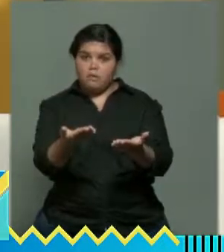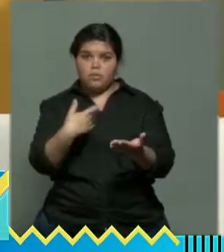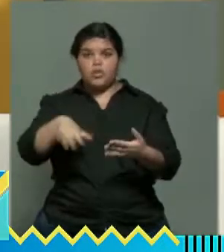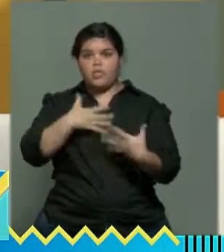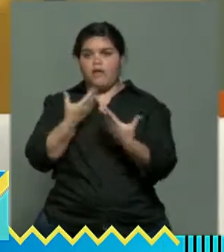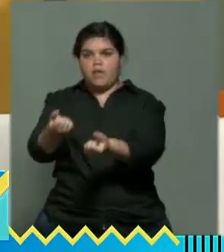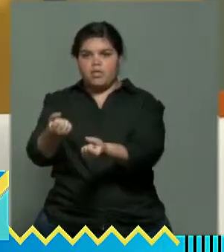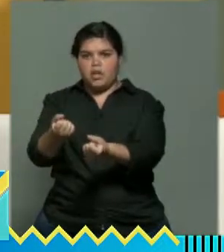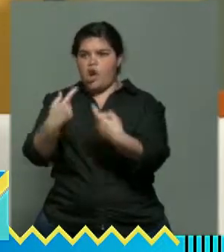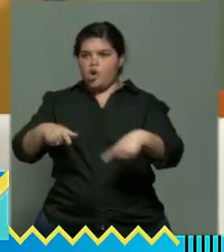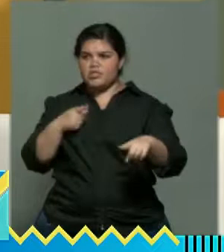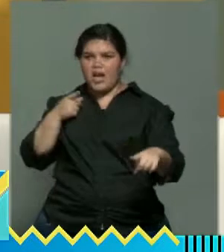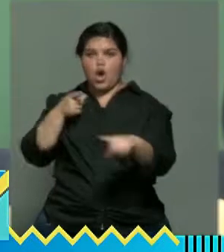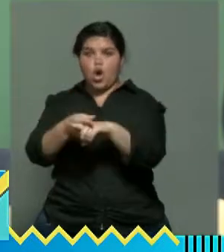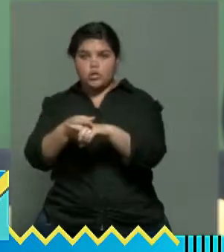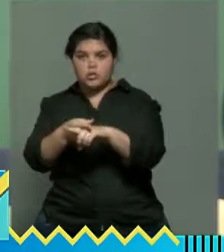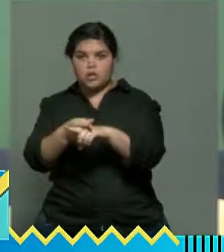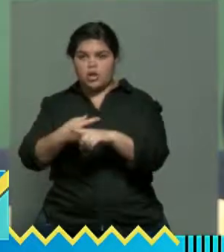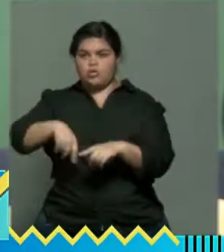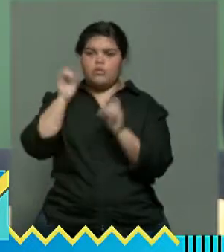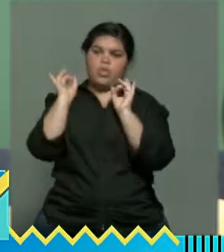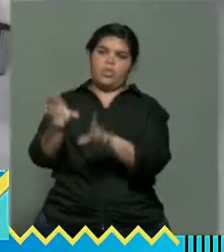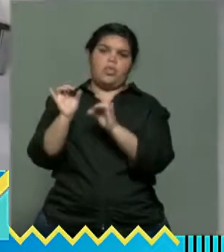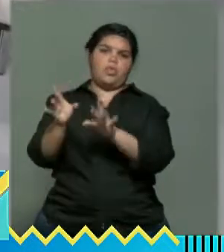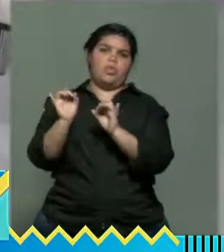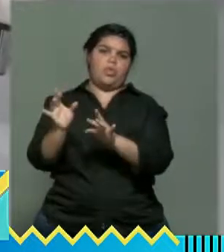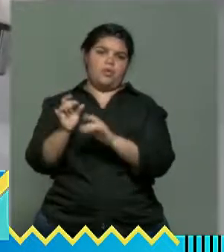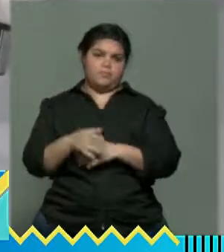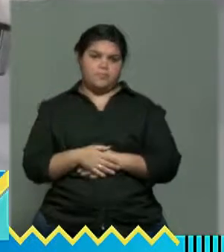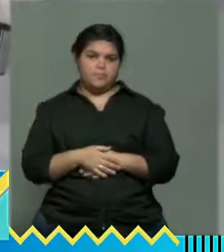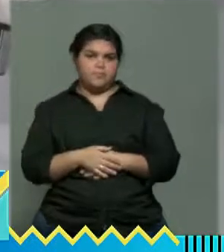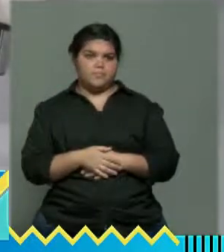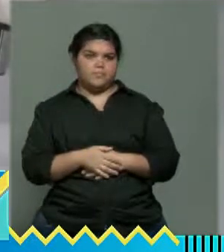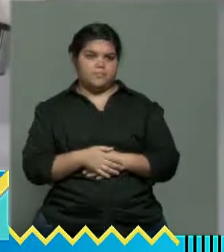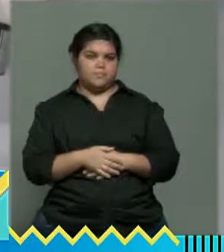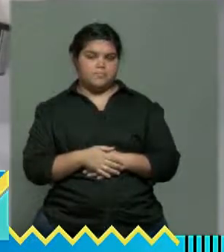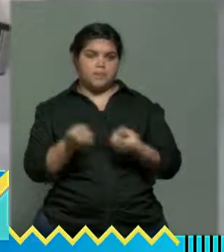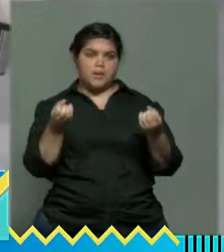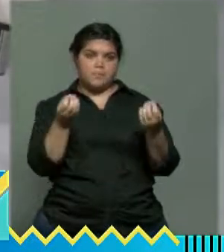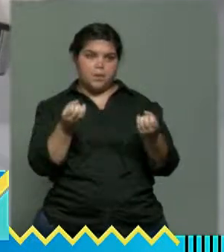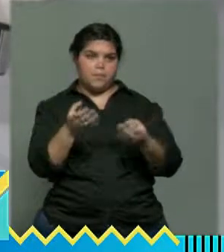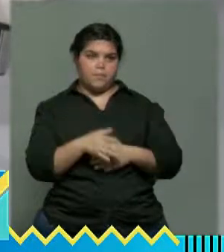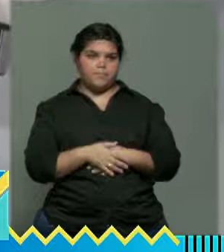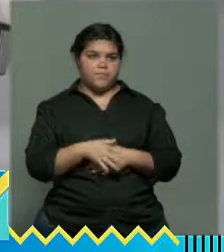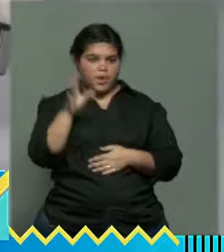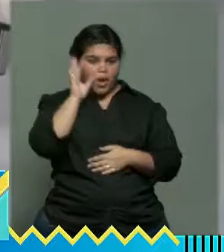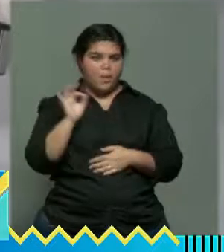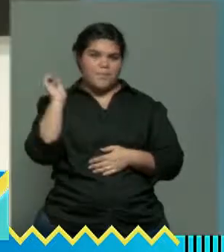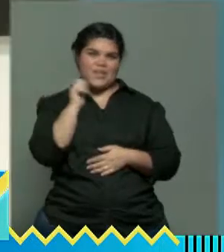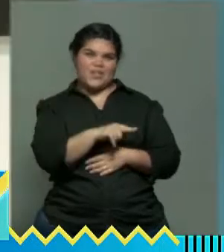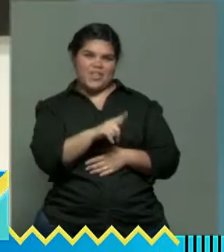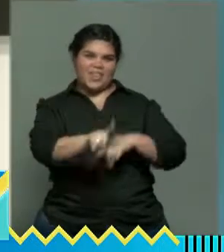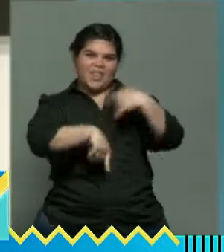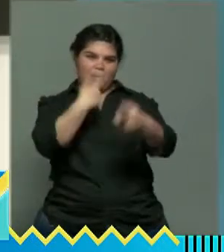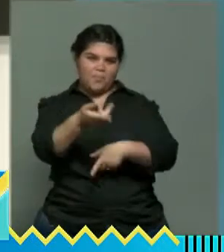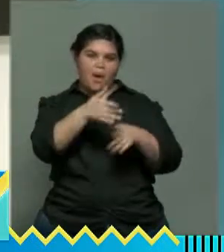defenderemos. Si las medidas son en contra, criticaremos fuertemente. Bien, dejamos la opinión de Malvina para el próximo bloque, así